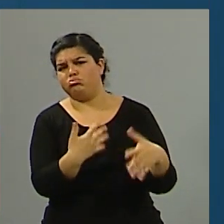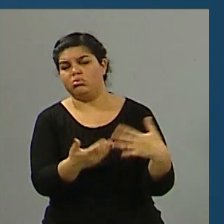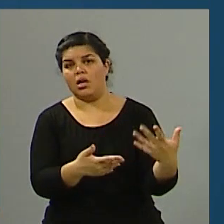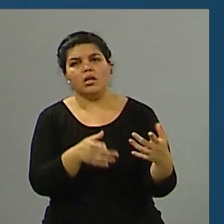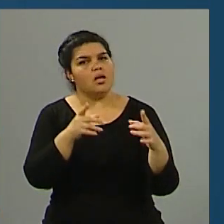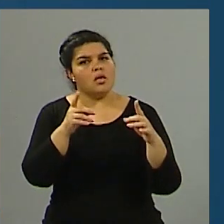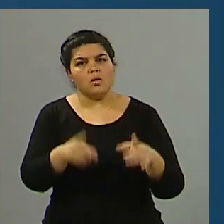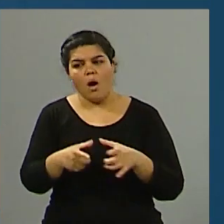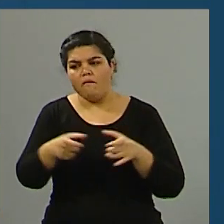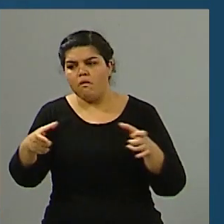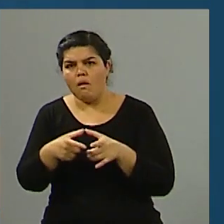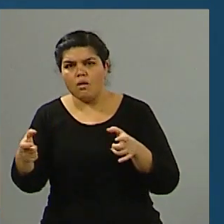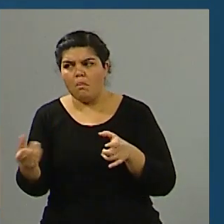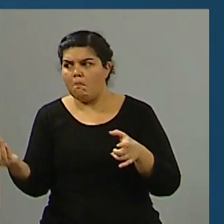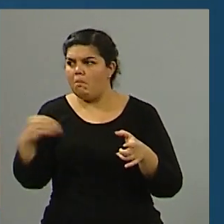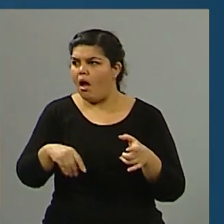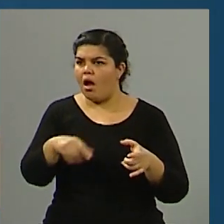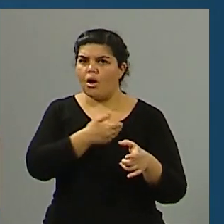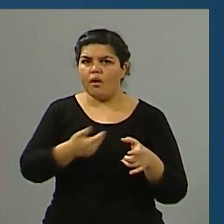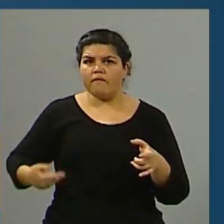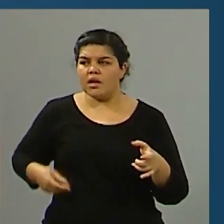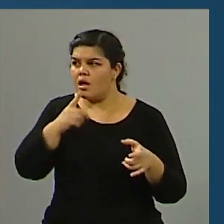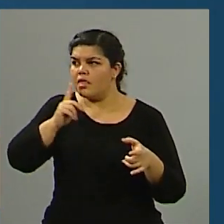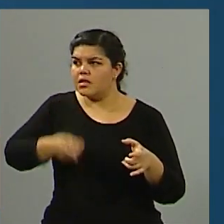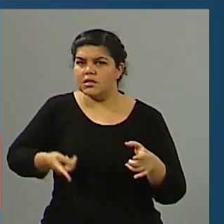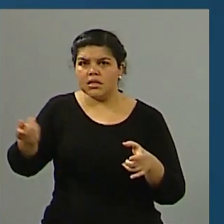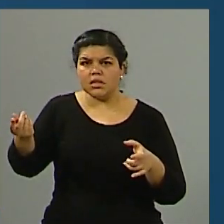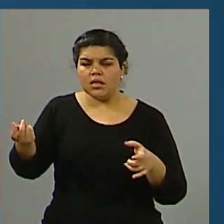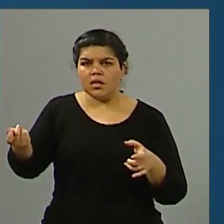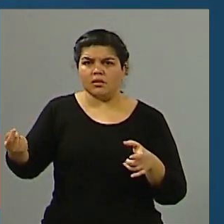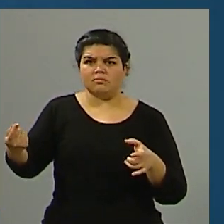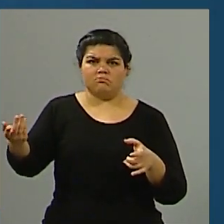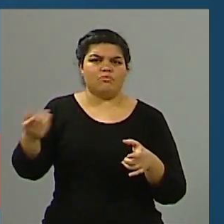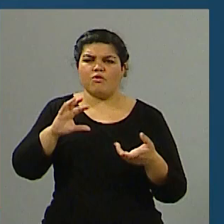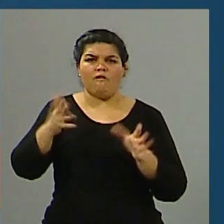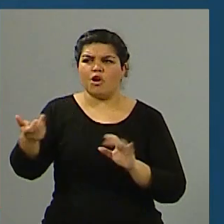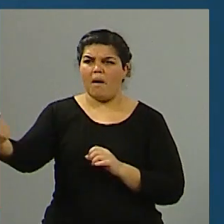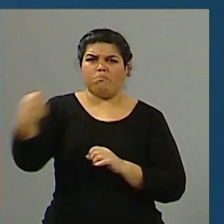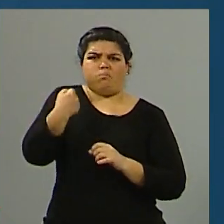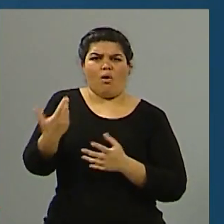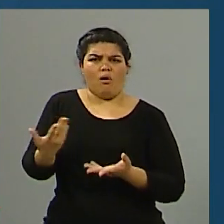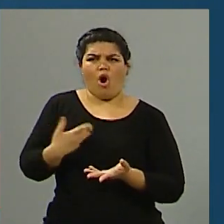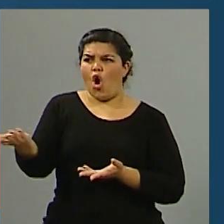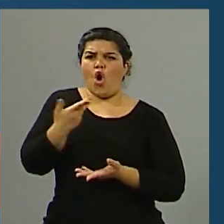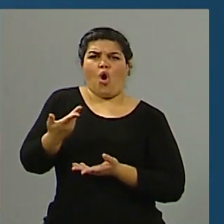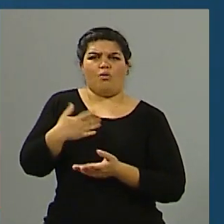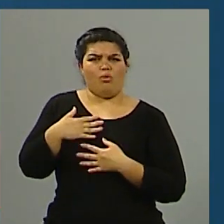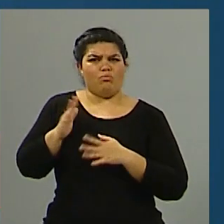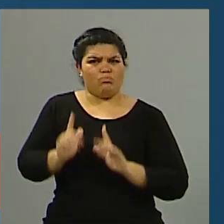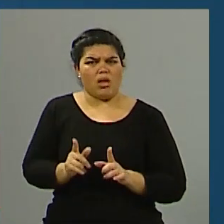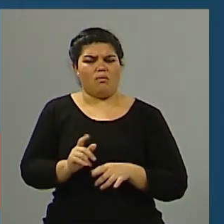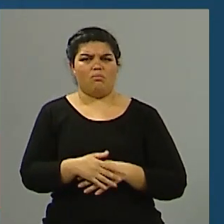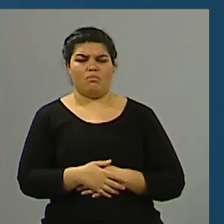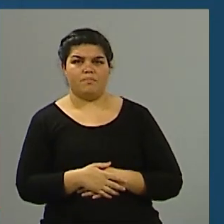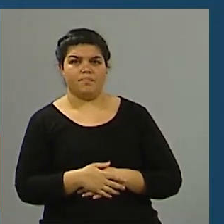a dejar a un empleado sin cobrarlo, pero les puedo asegurar que es otro golpe en contra nuestra, ¿cierto? Los que más padecen